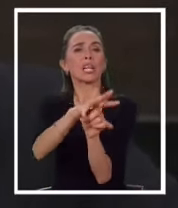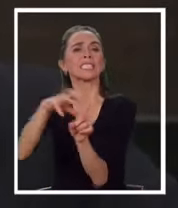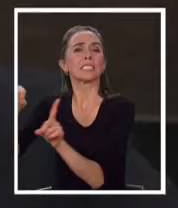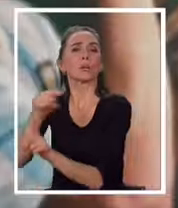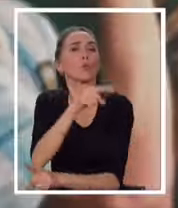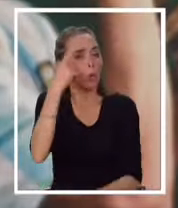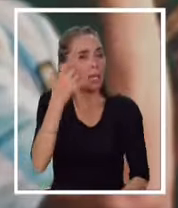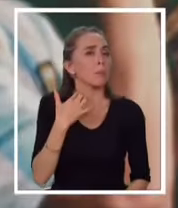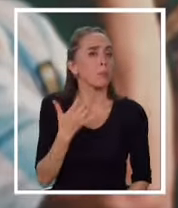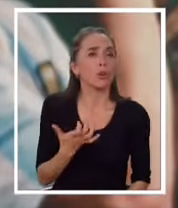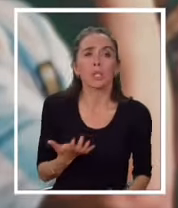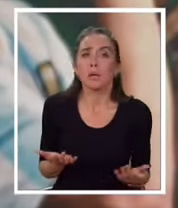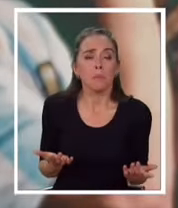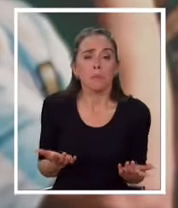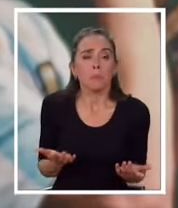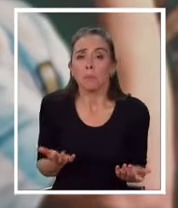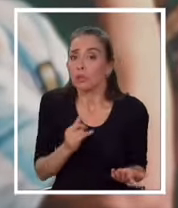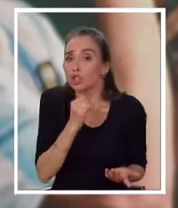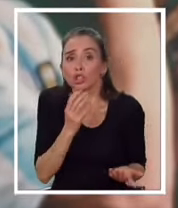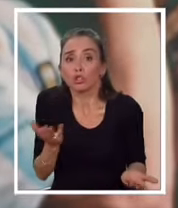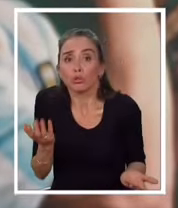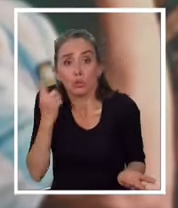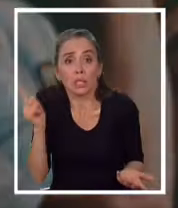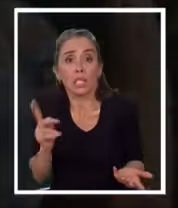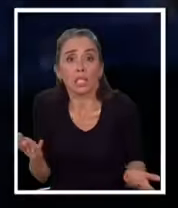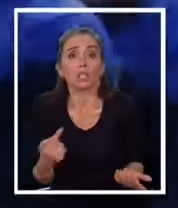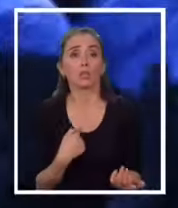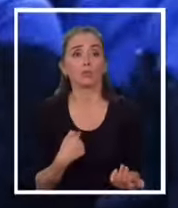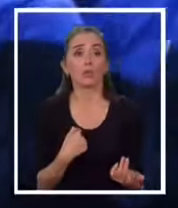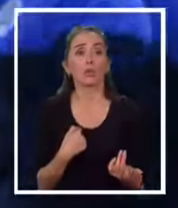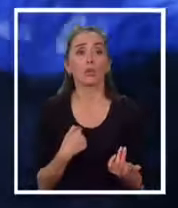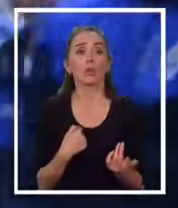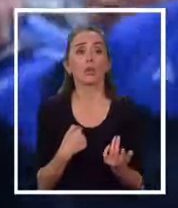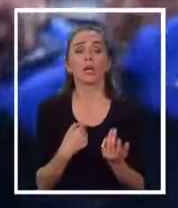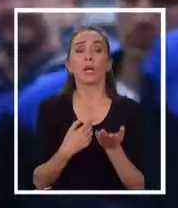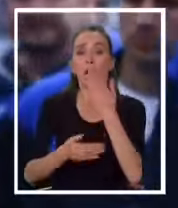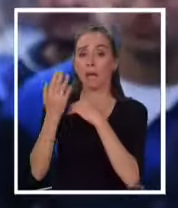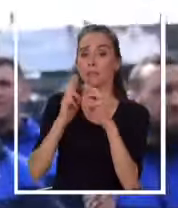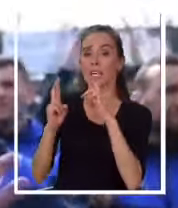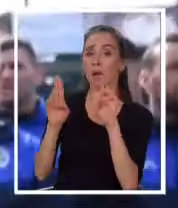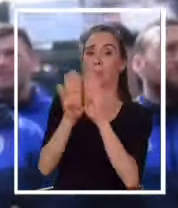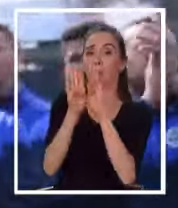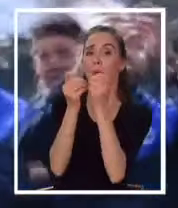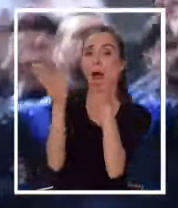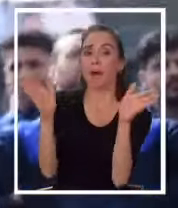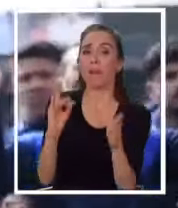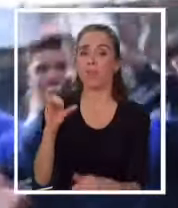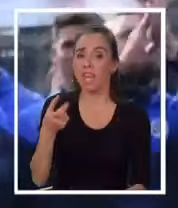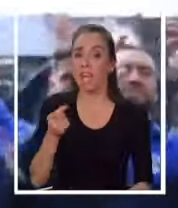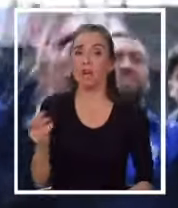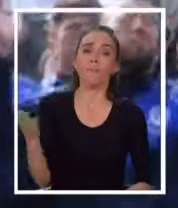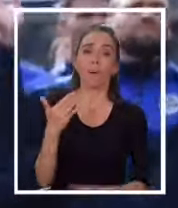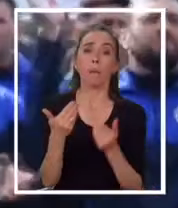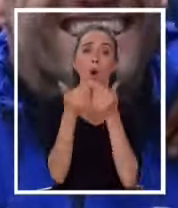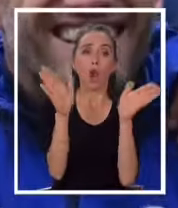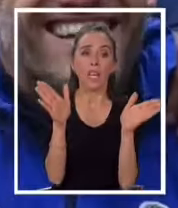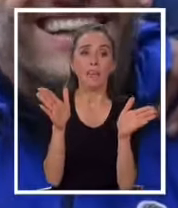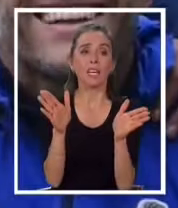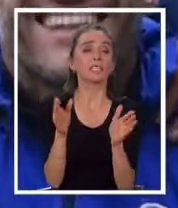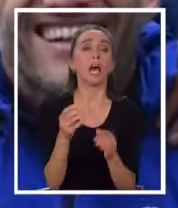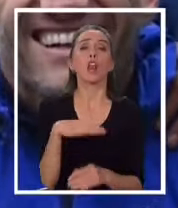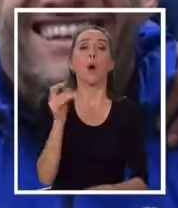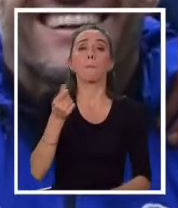tú? Estamos que mora a perder. Yo era una relación de puerta abierta. Diego, vamos, la libertad, el bien más